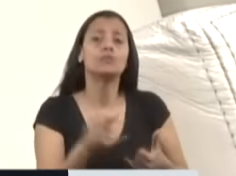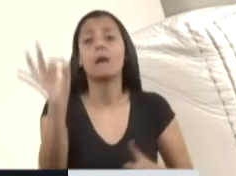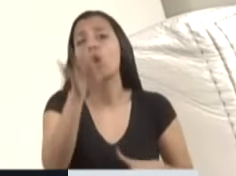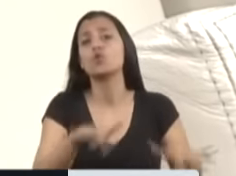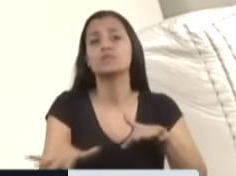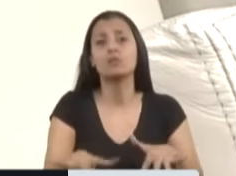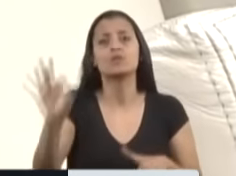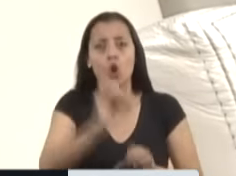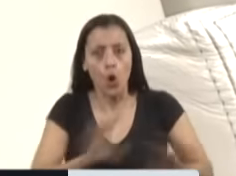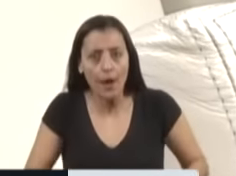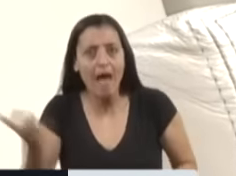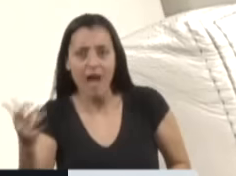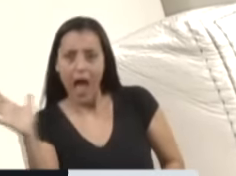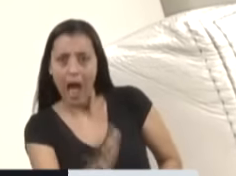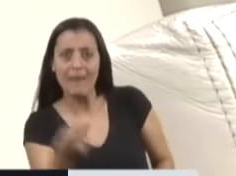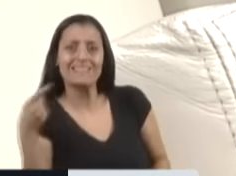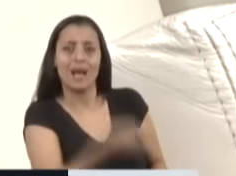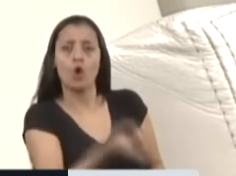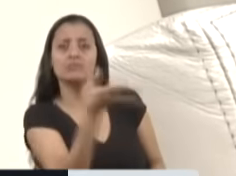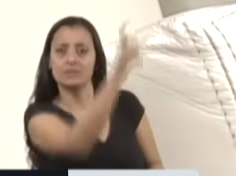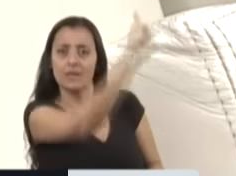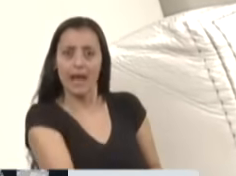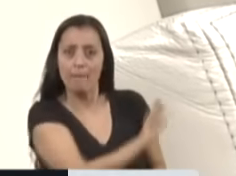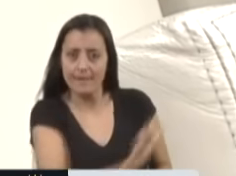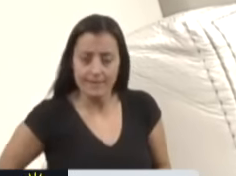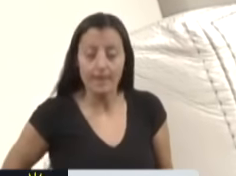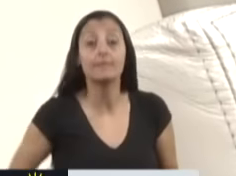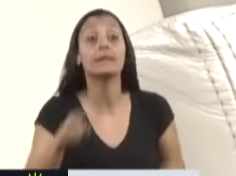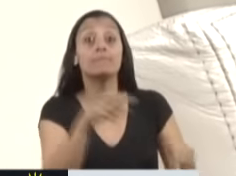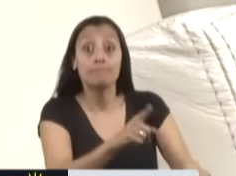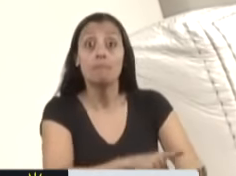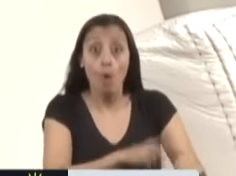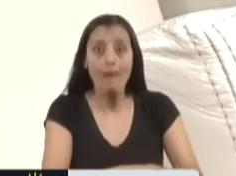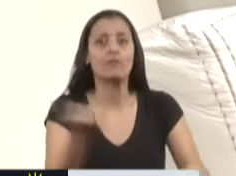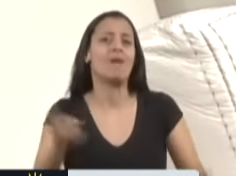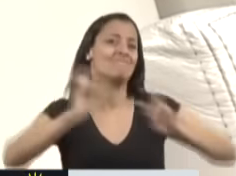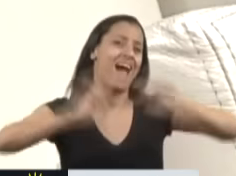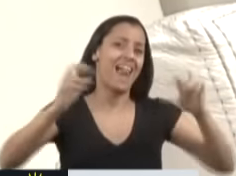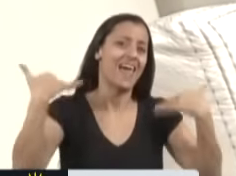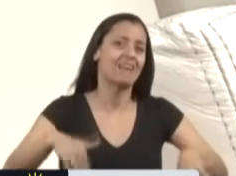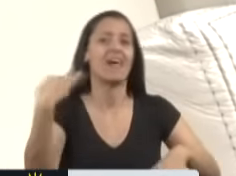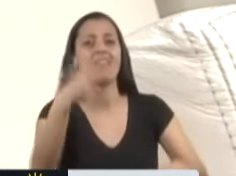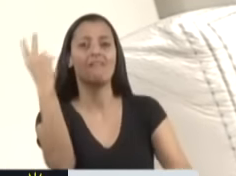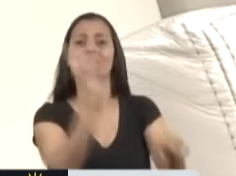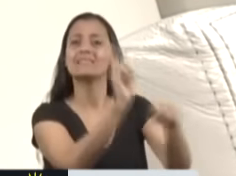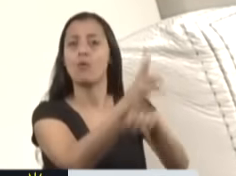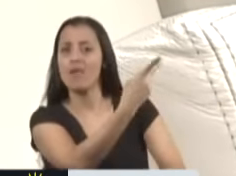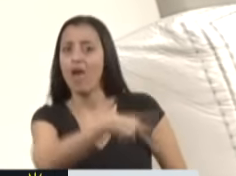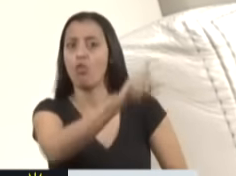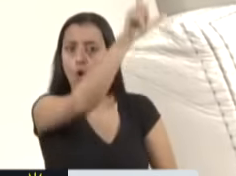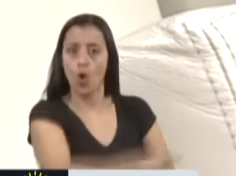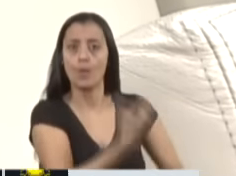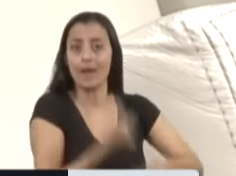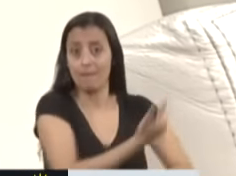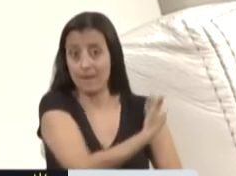qué grado de gravedad eh evalúa el gobierno y si en ese marco Se declaró alerta máxima en seguridad sobre todo teniendo en cuenta